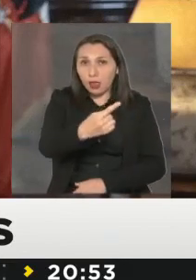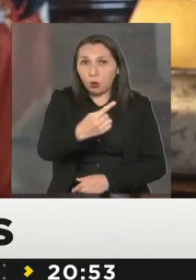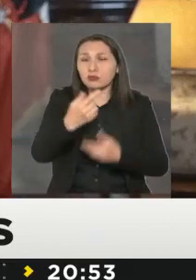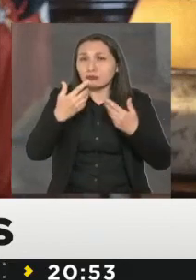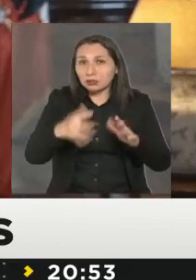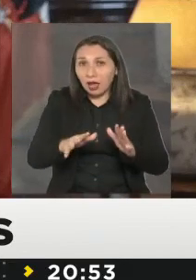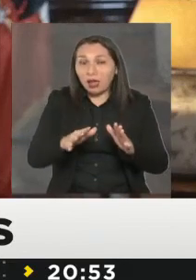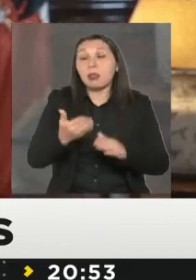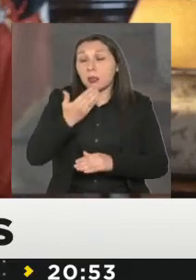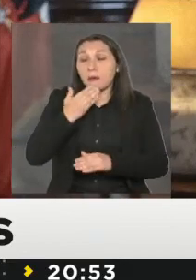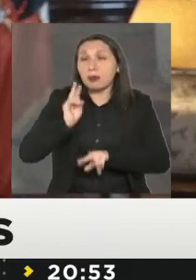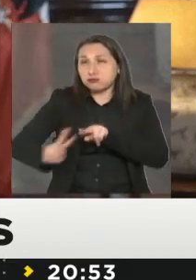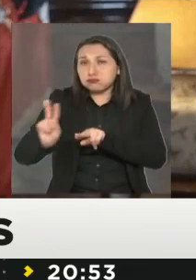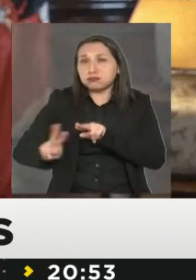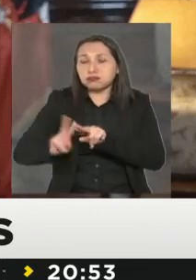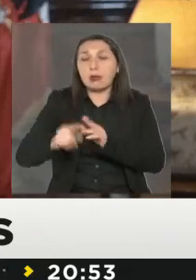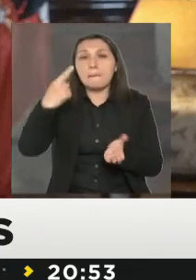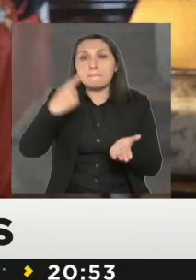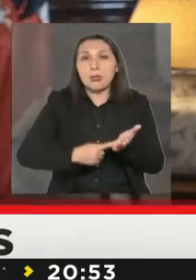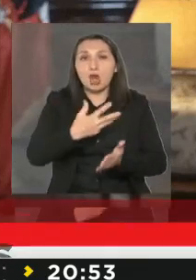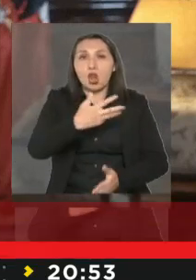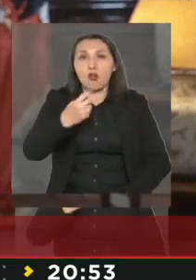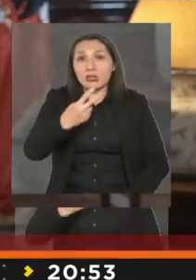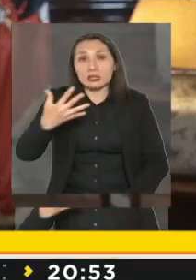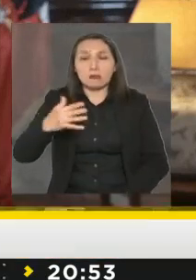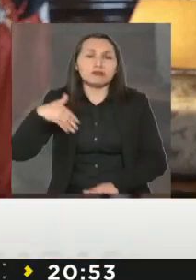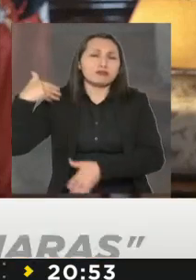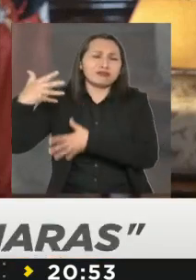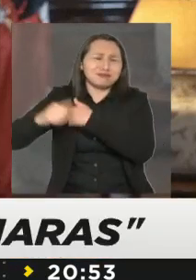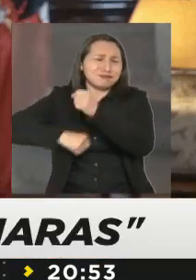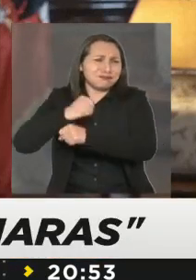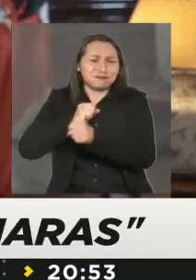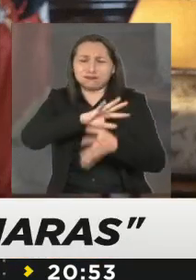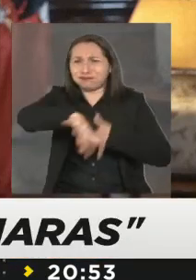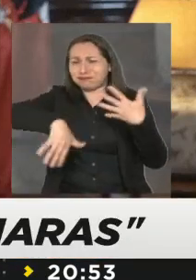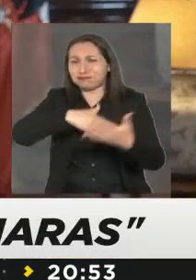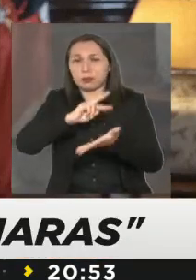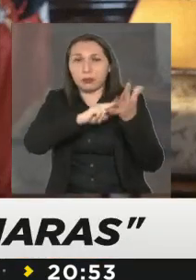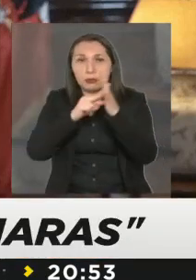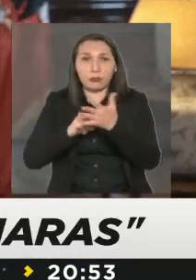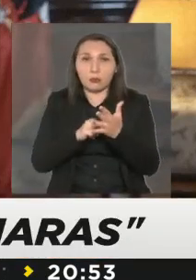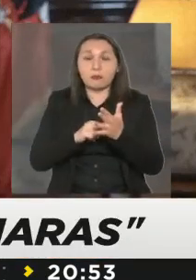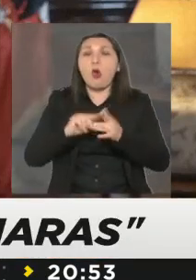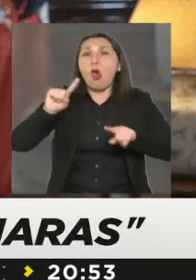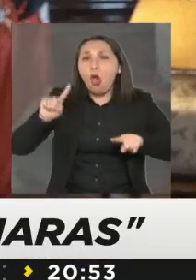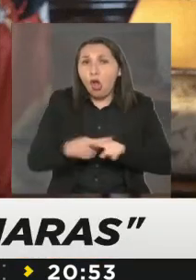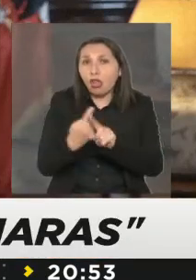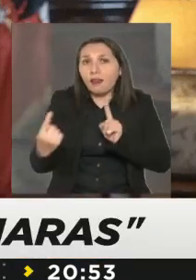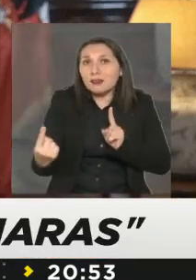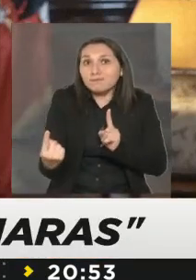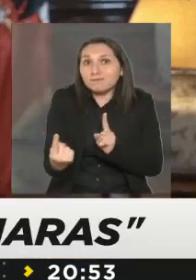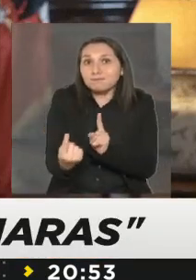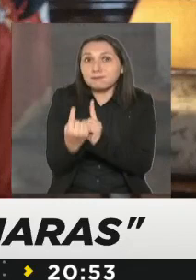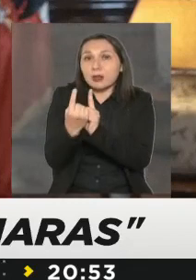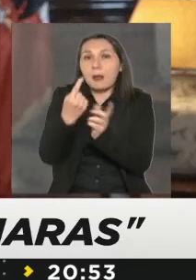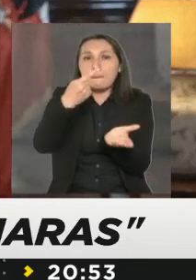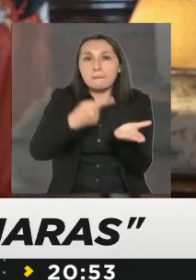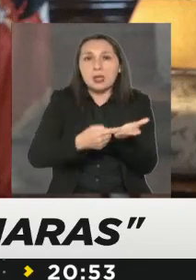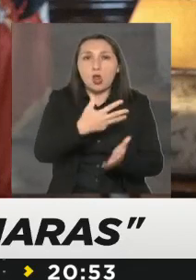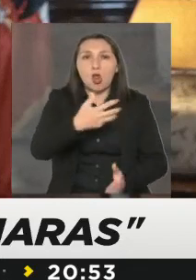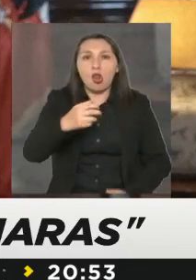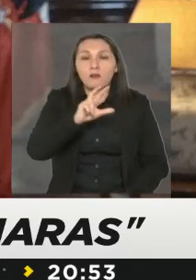lo hicimos también en 1925 después de años turbulentos nos reencontramos en